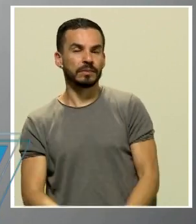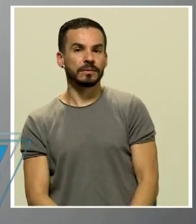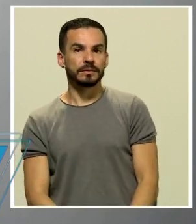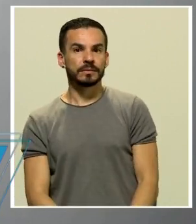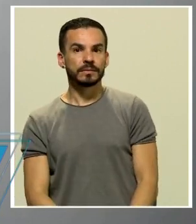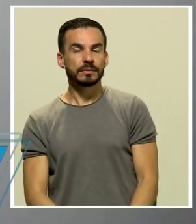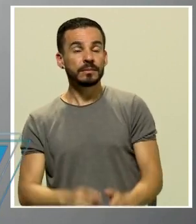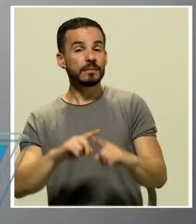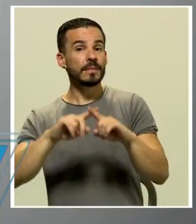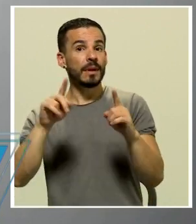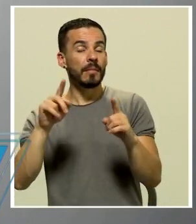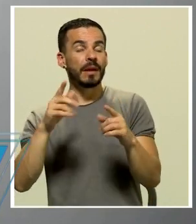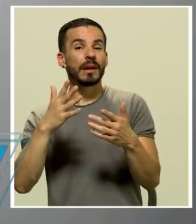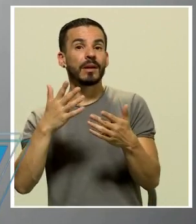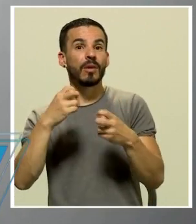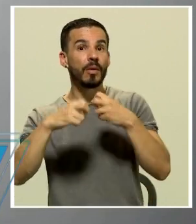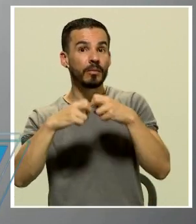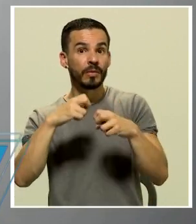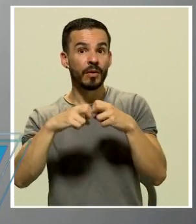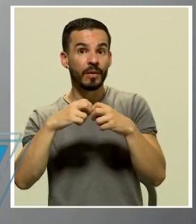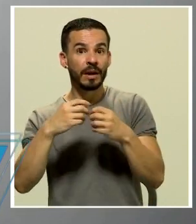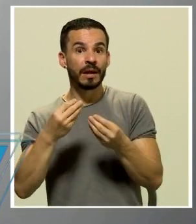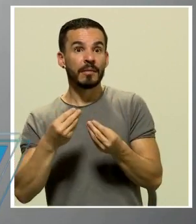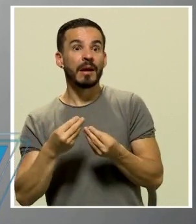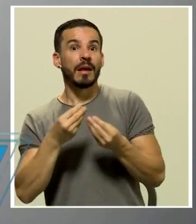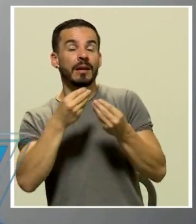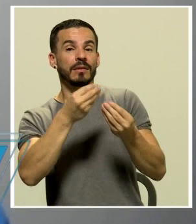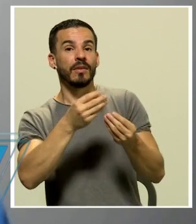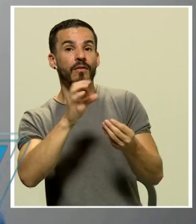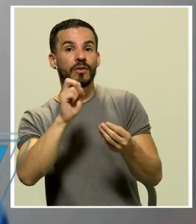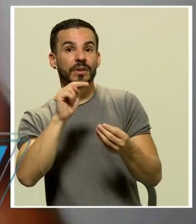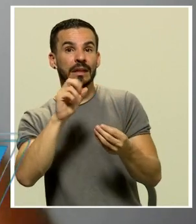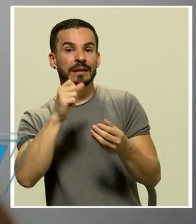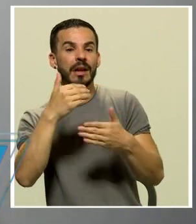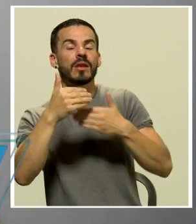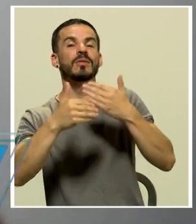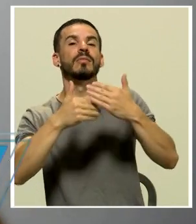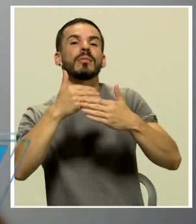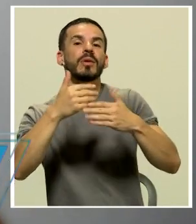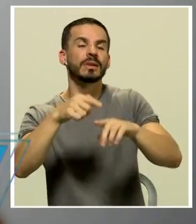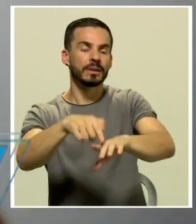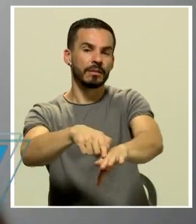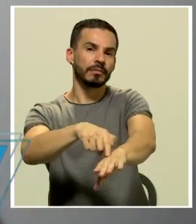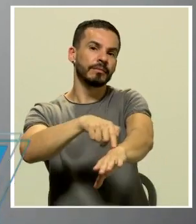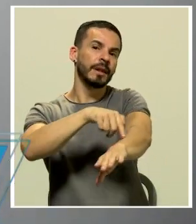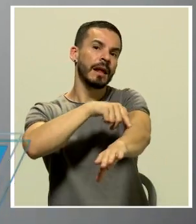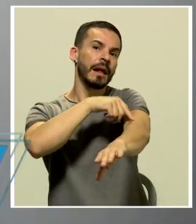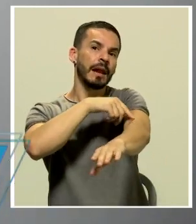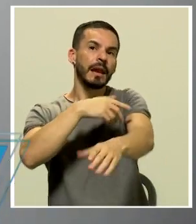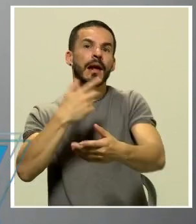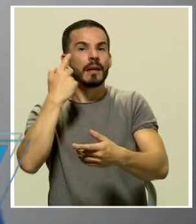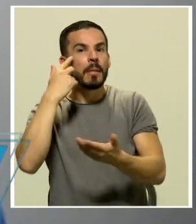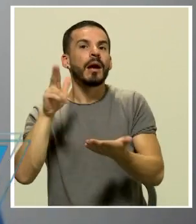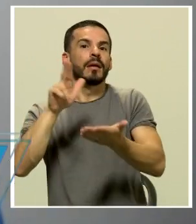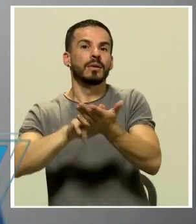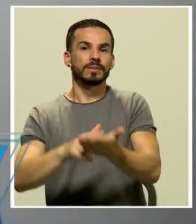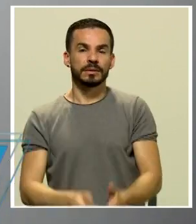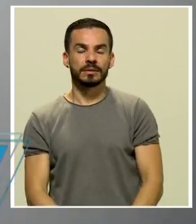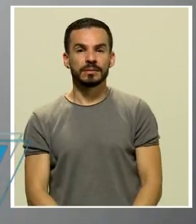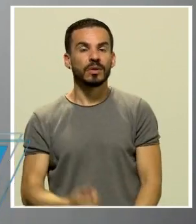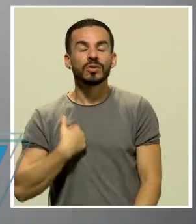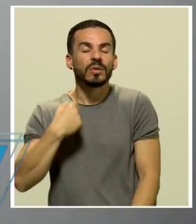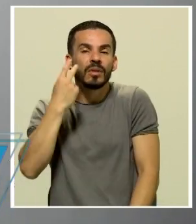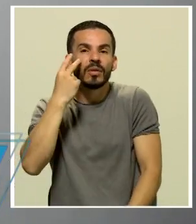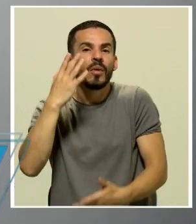Entonces, pero el problema de los subsidios de la Fonatel son los procesos interminables de licitaciones, ¿verdad? Yo no